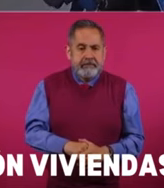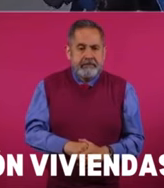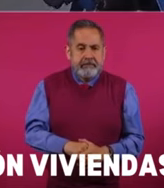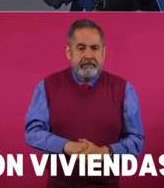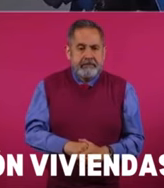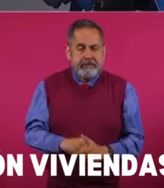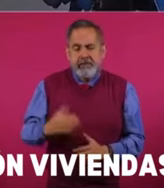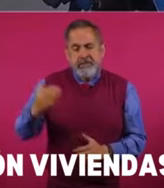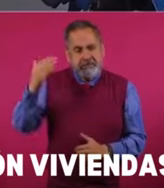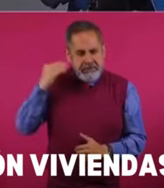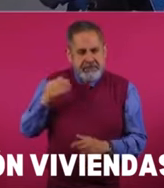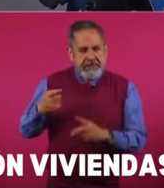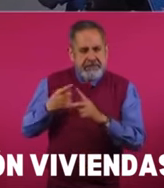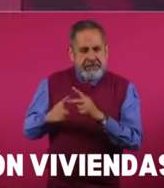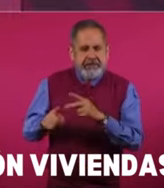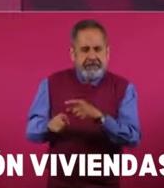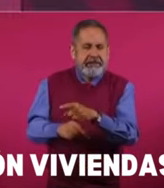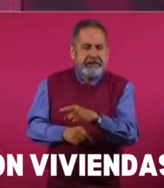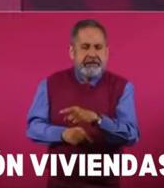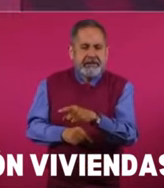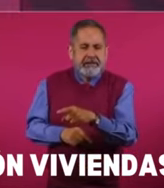el inicio,